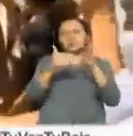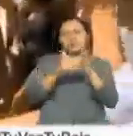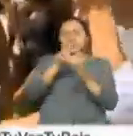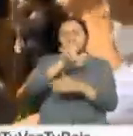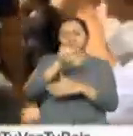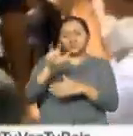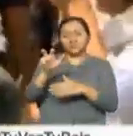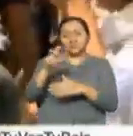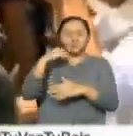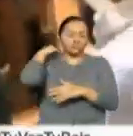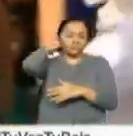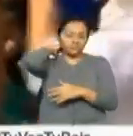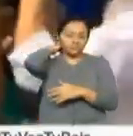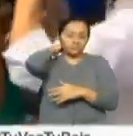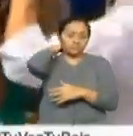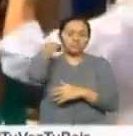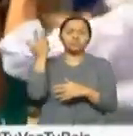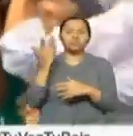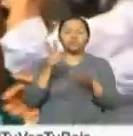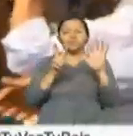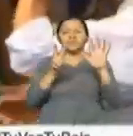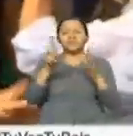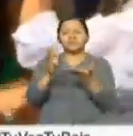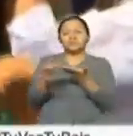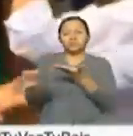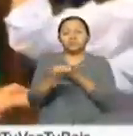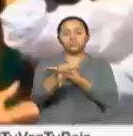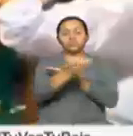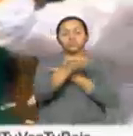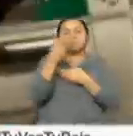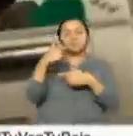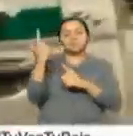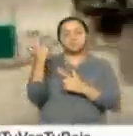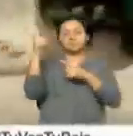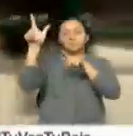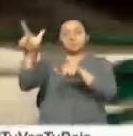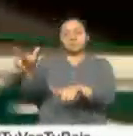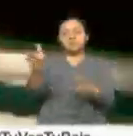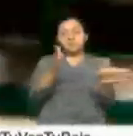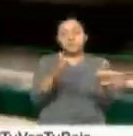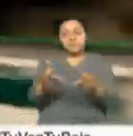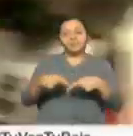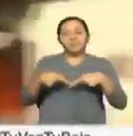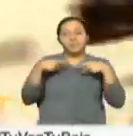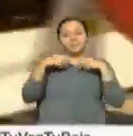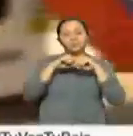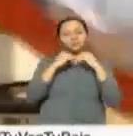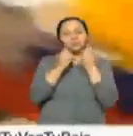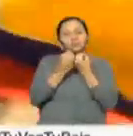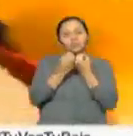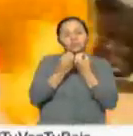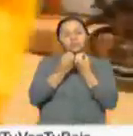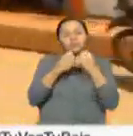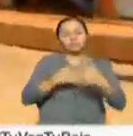6.300 están ya ubicados en las 26 zonas previstas para su desarme y preparación para la vida civil.